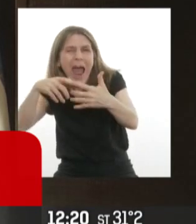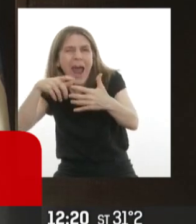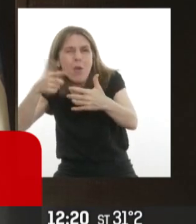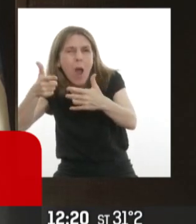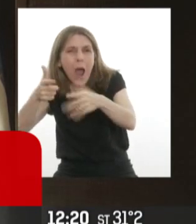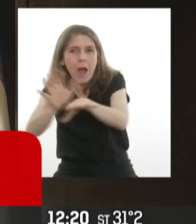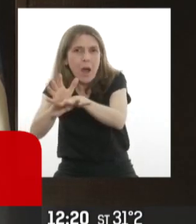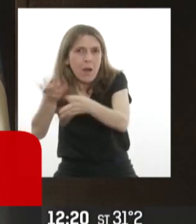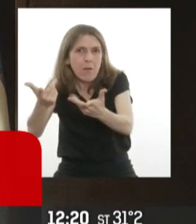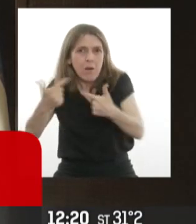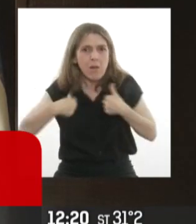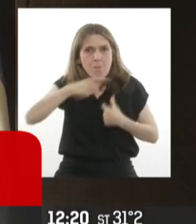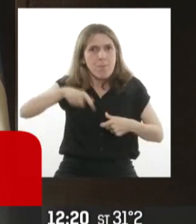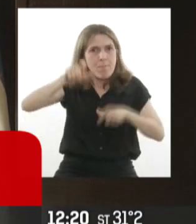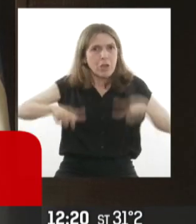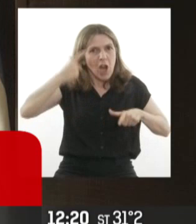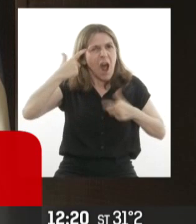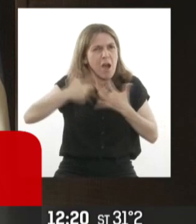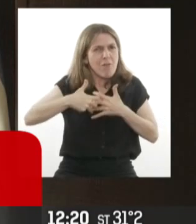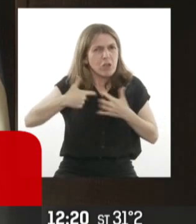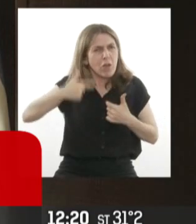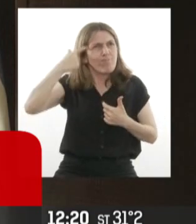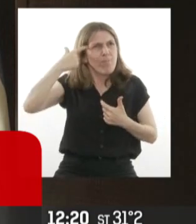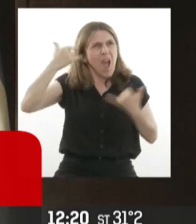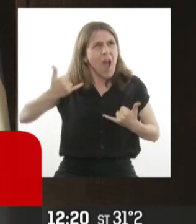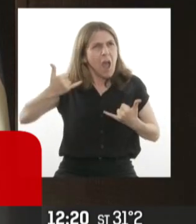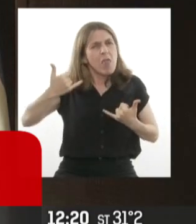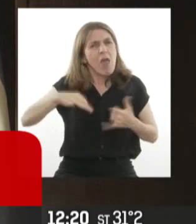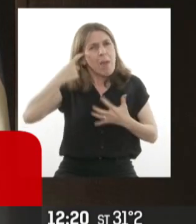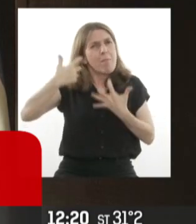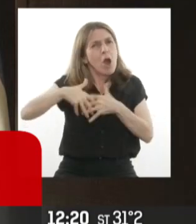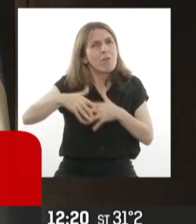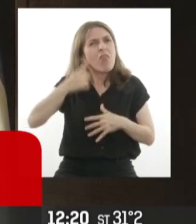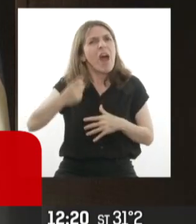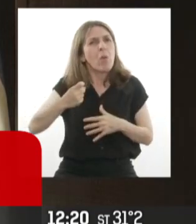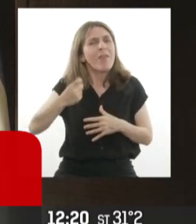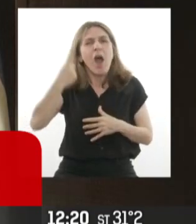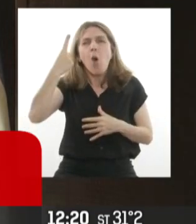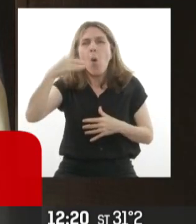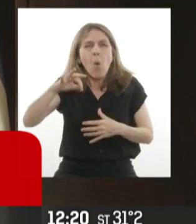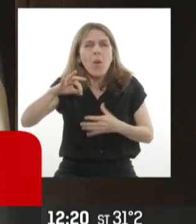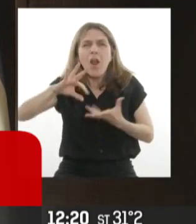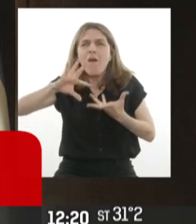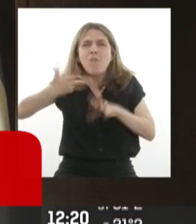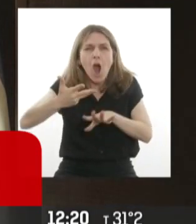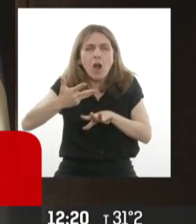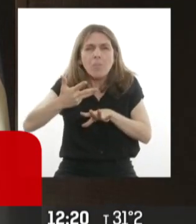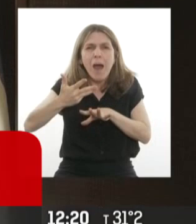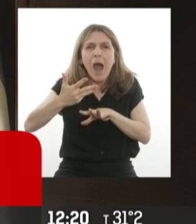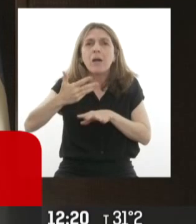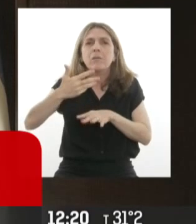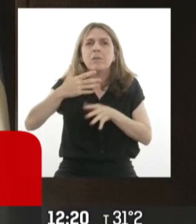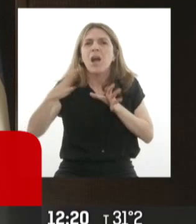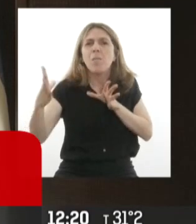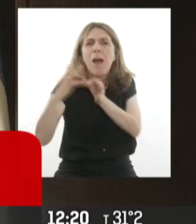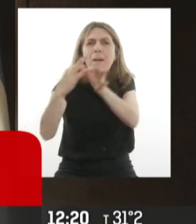experiencia, tenemos que tomar esa experiencia para darnos cuenta que el único camino es el multilateralismo. Y un